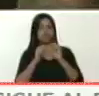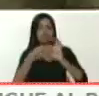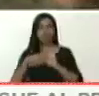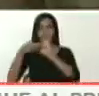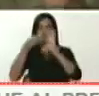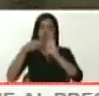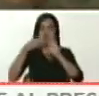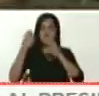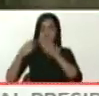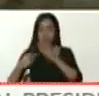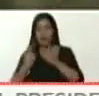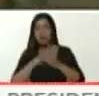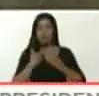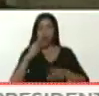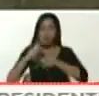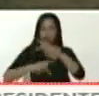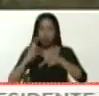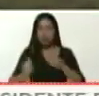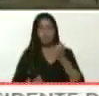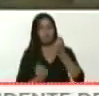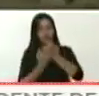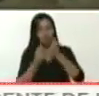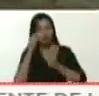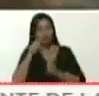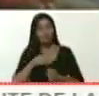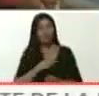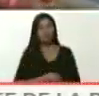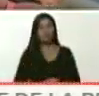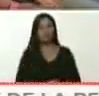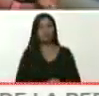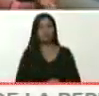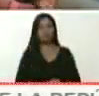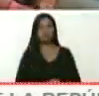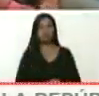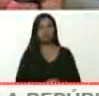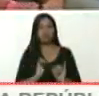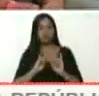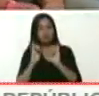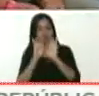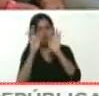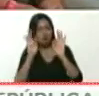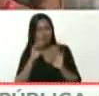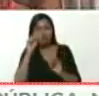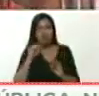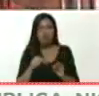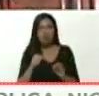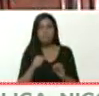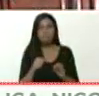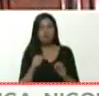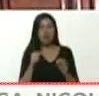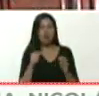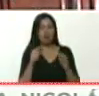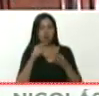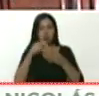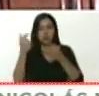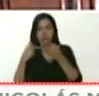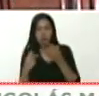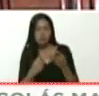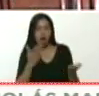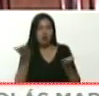el que quiera producir, apoyando con financiamiento, con logística, con